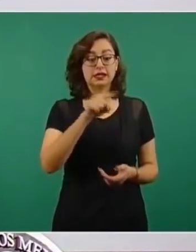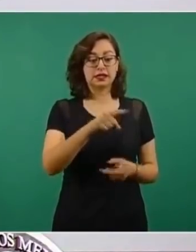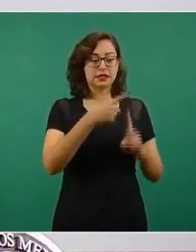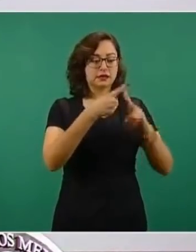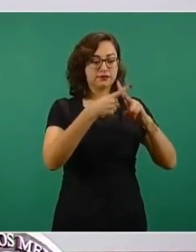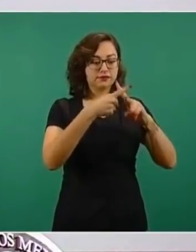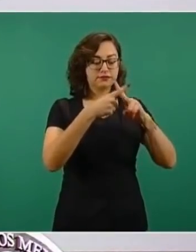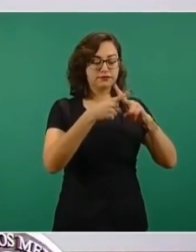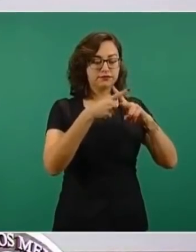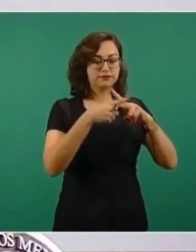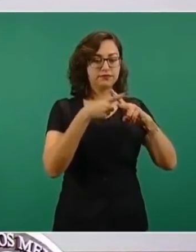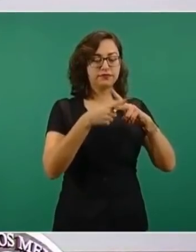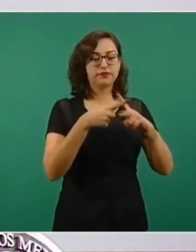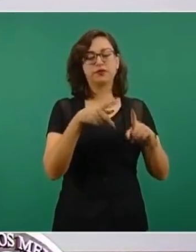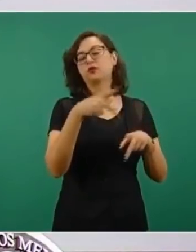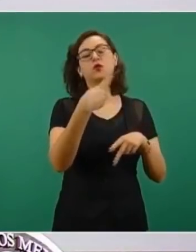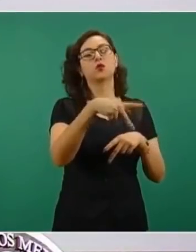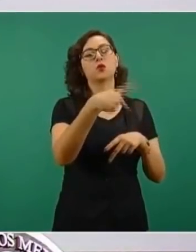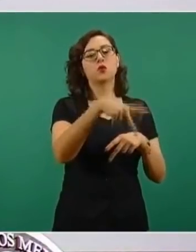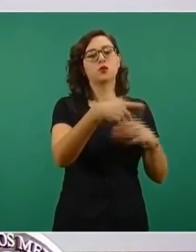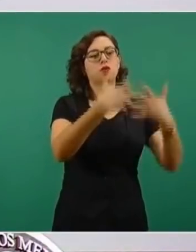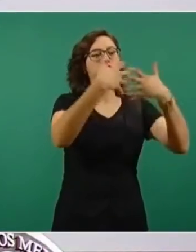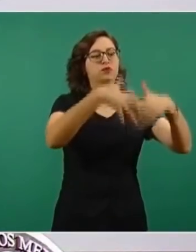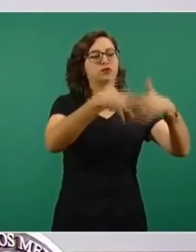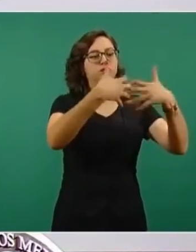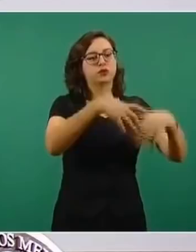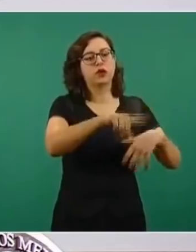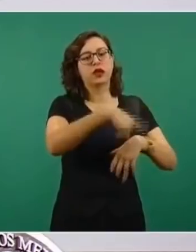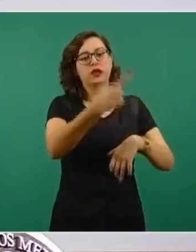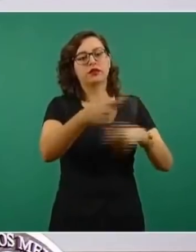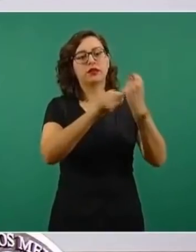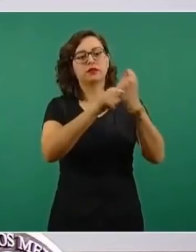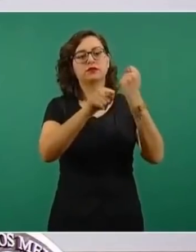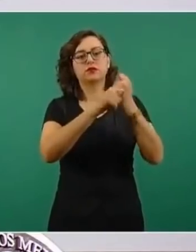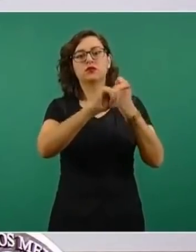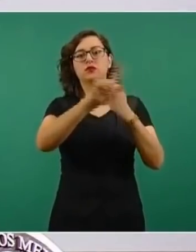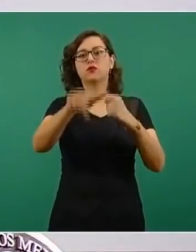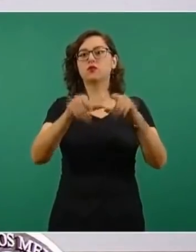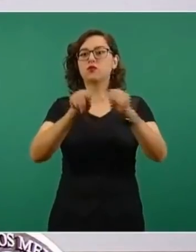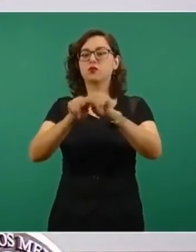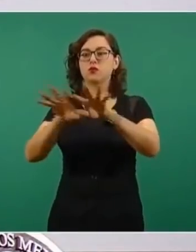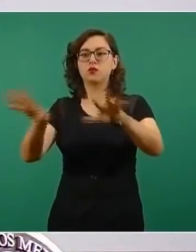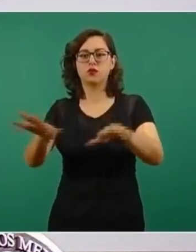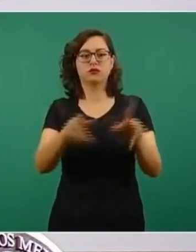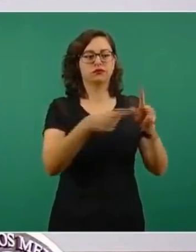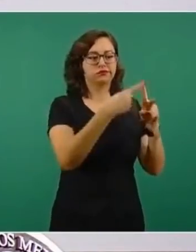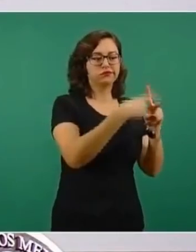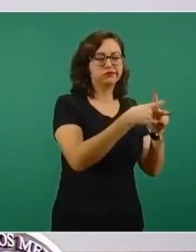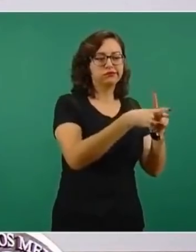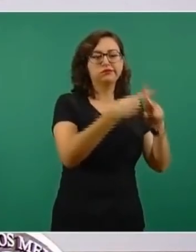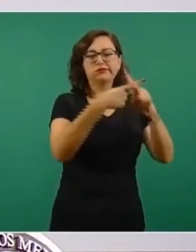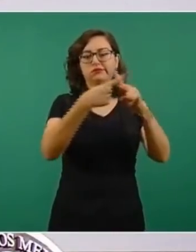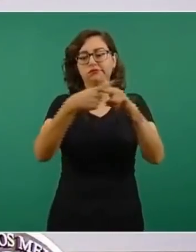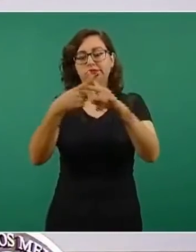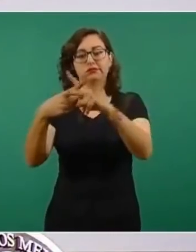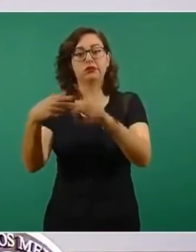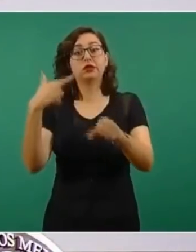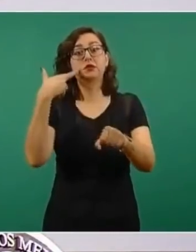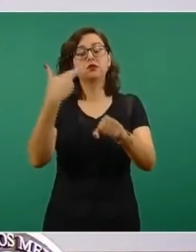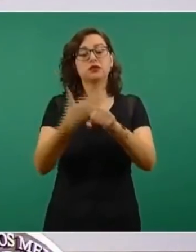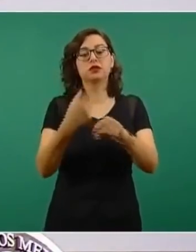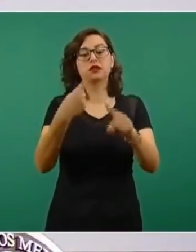tarifas reguladas que se tienen por el transportista y por el distribuidor. El año pasado nosotros cerramos con un